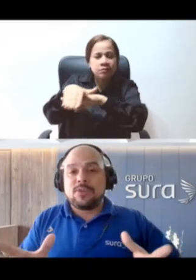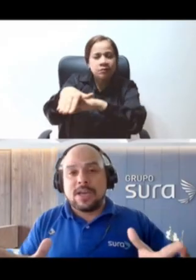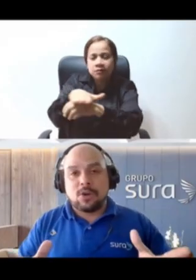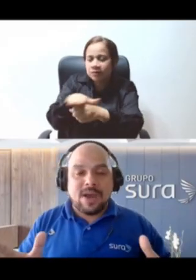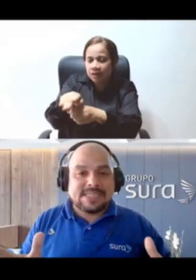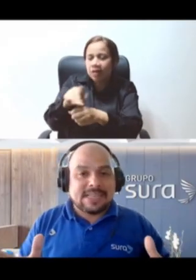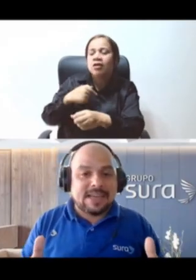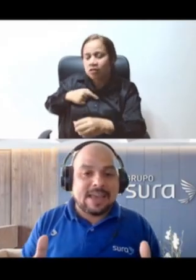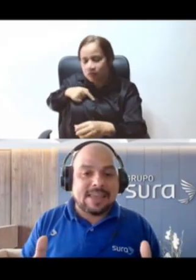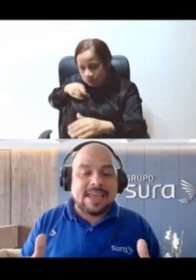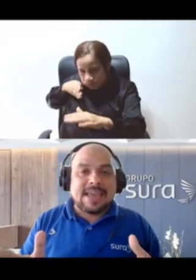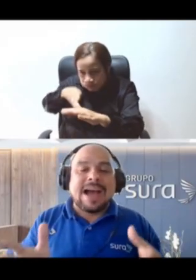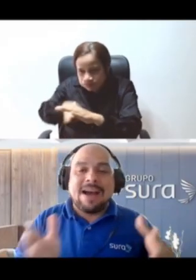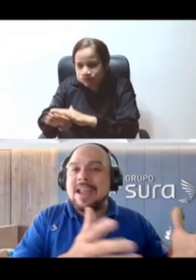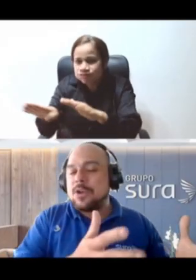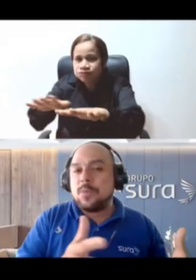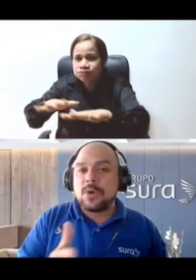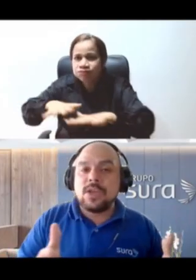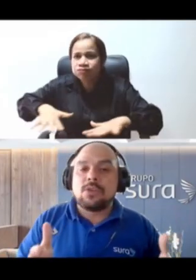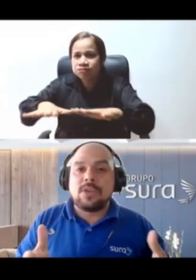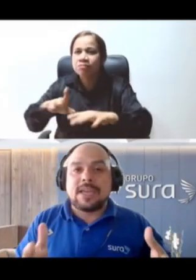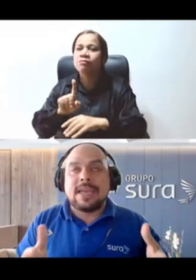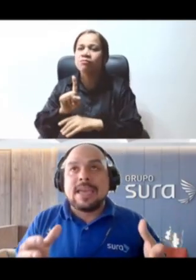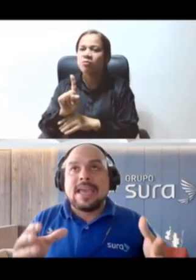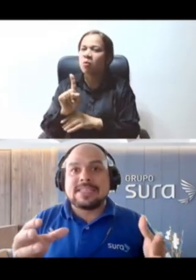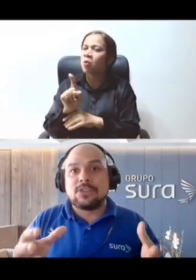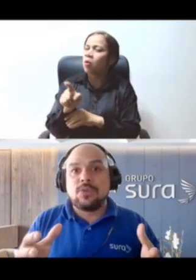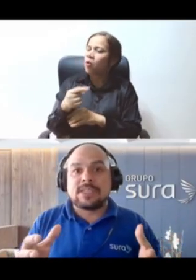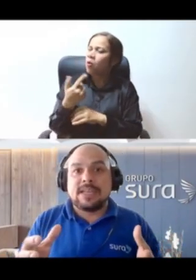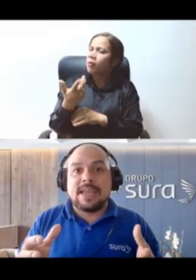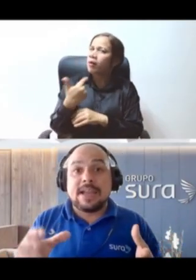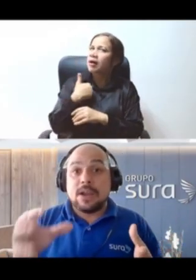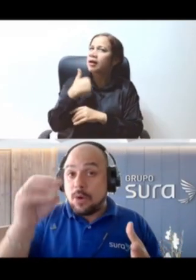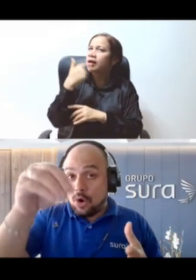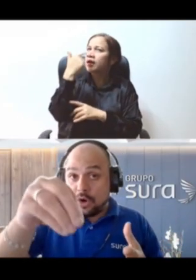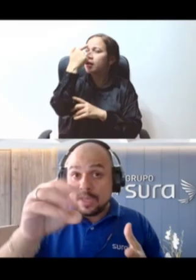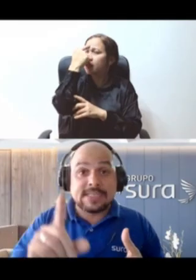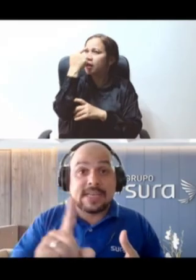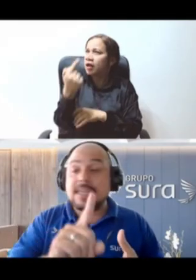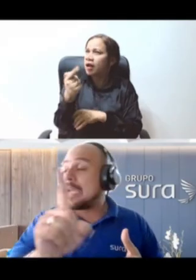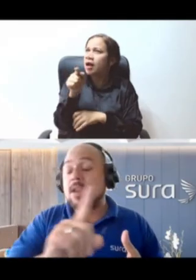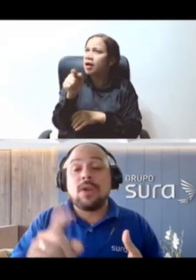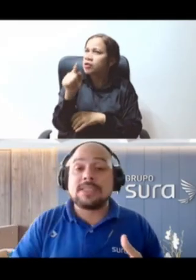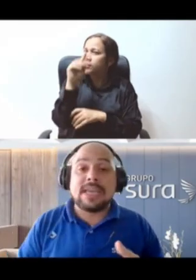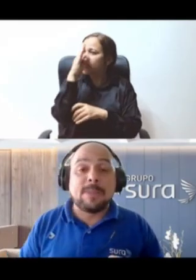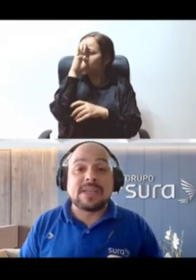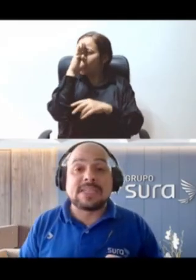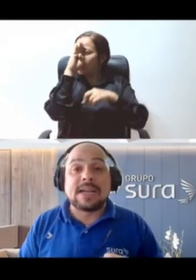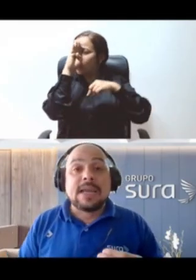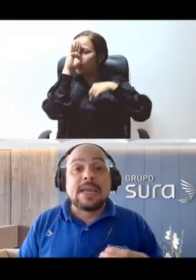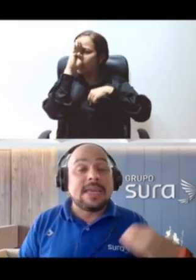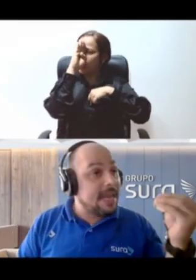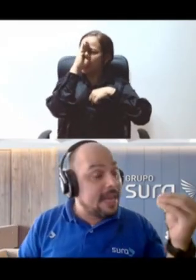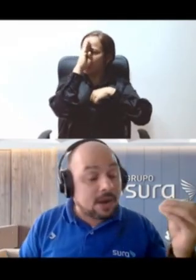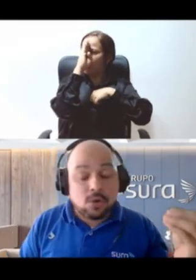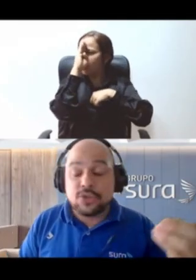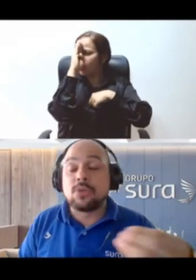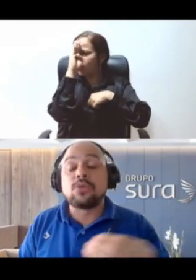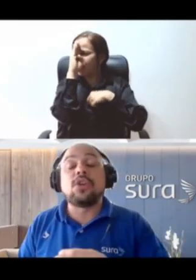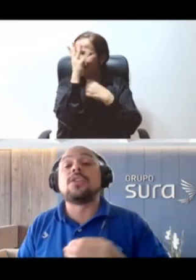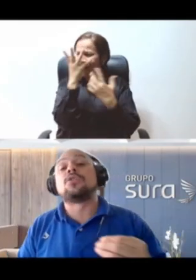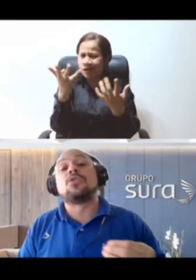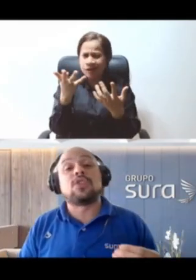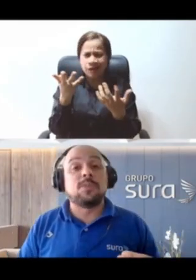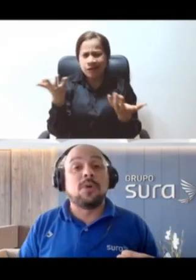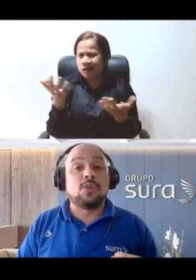muchachos, nos vamos a dar como a esa tarea de hablar un poquito de que esas dudas que tengan, hoy es el día que no las dejen pasar, y en